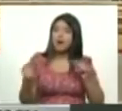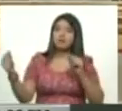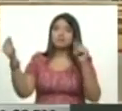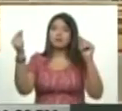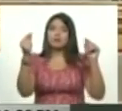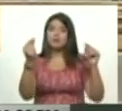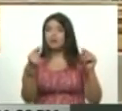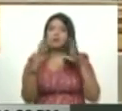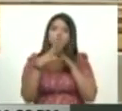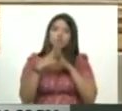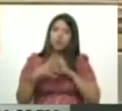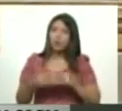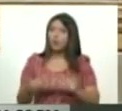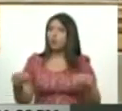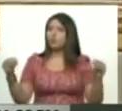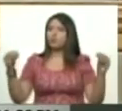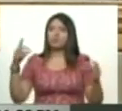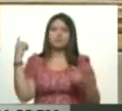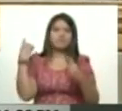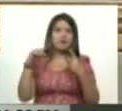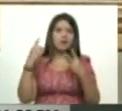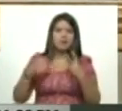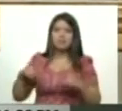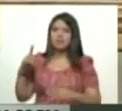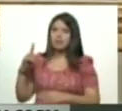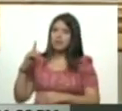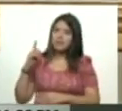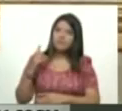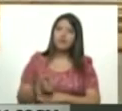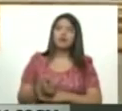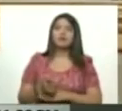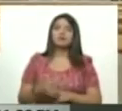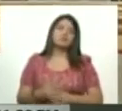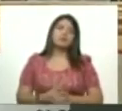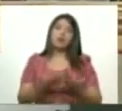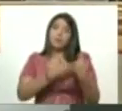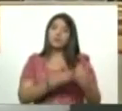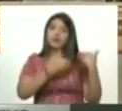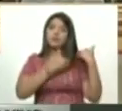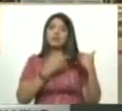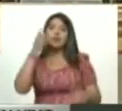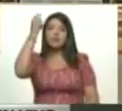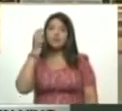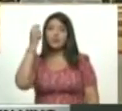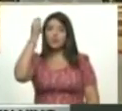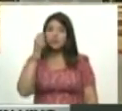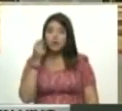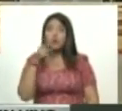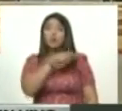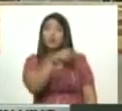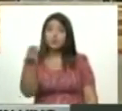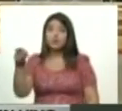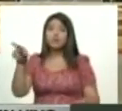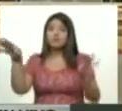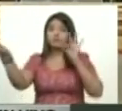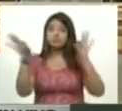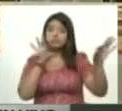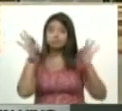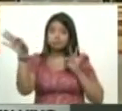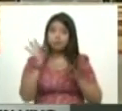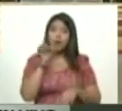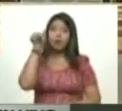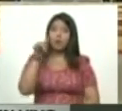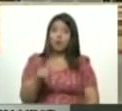y todos los deberes inherentes al cargo de diputados para el cual han sido